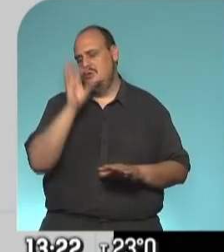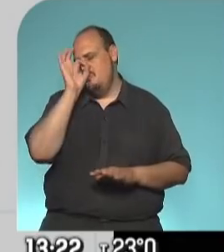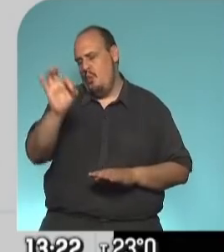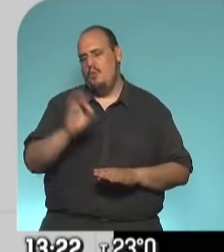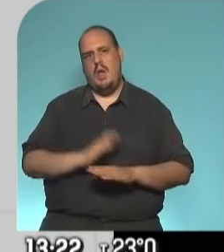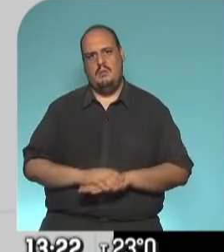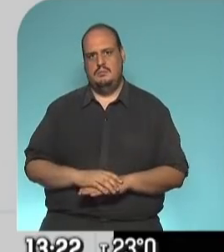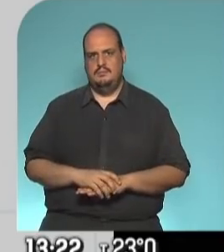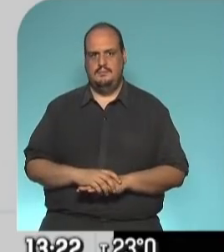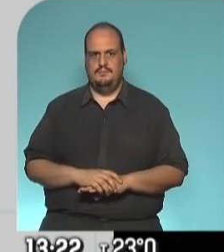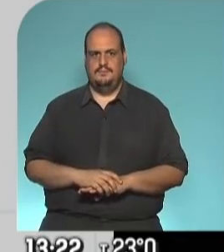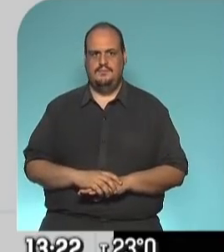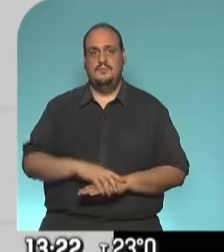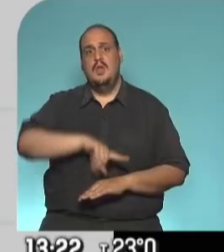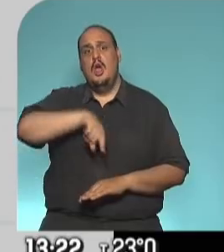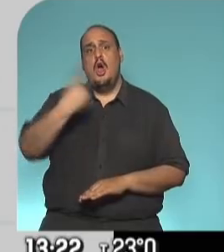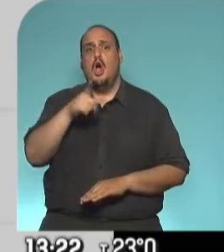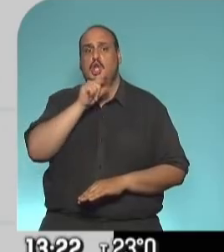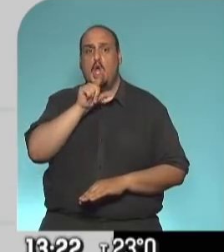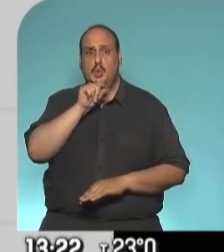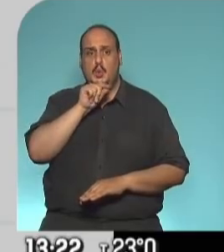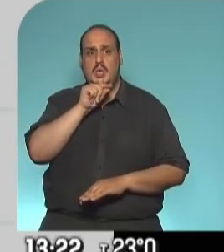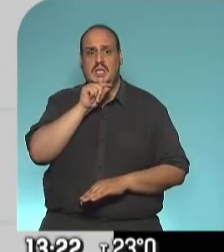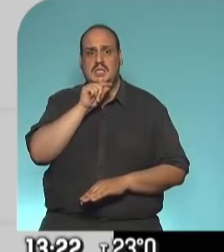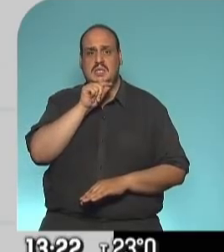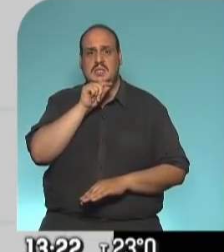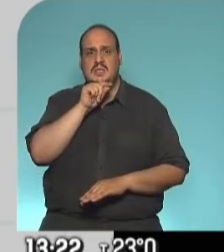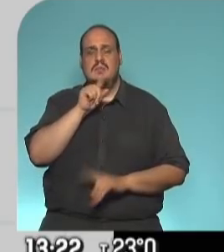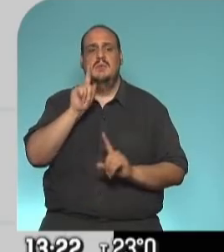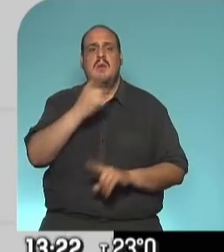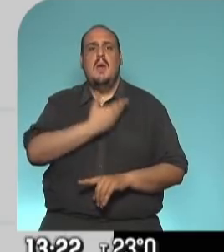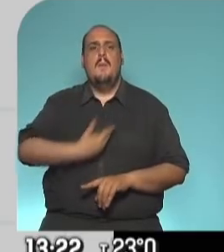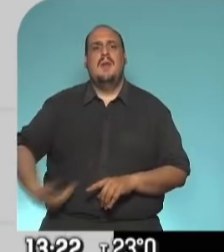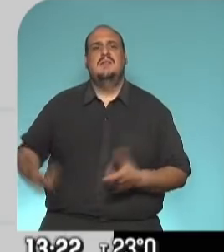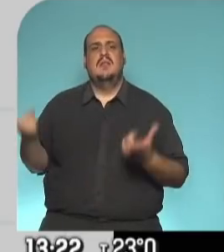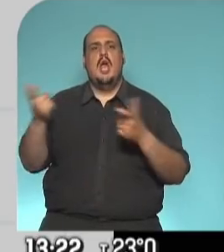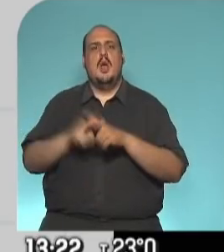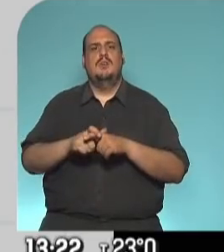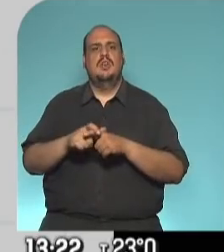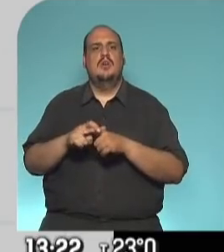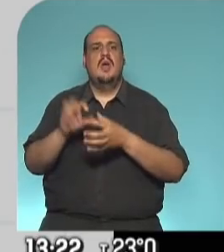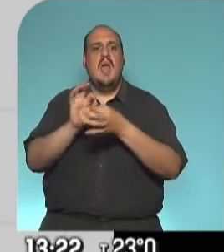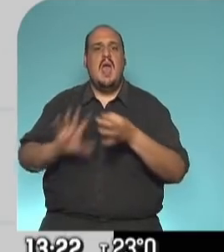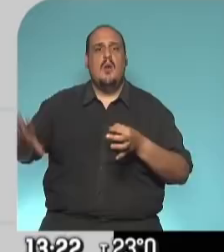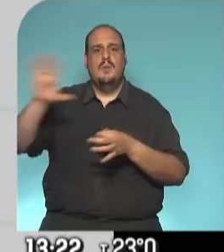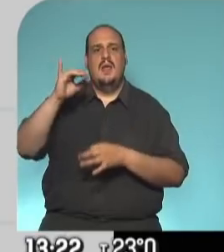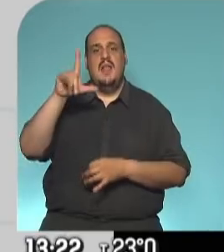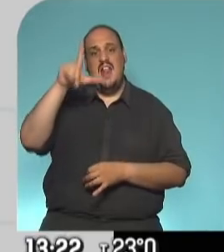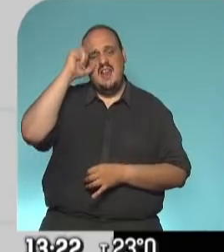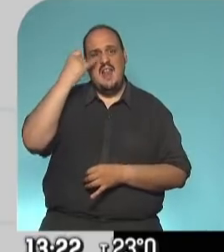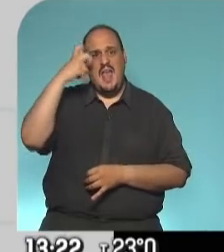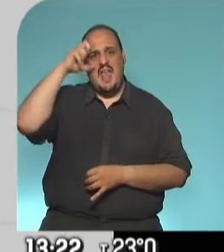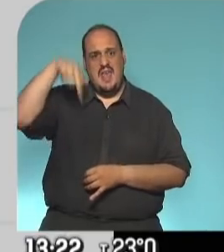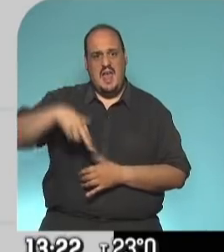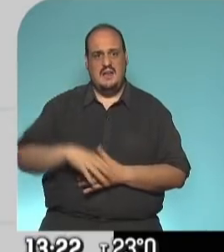jamás. El otro tuit tiene que ver con la presidenta de la Comisión Europea, Ursula von der Leyen.